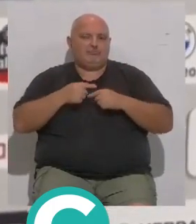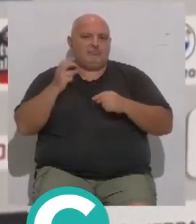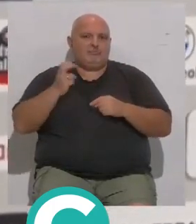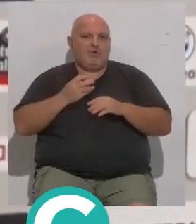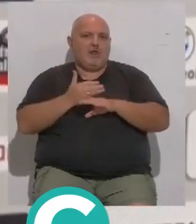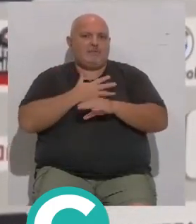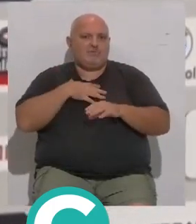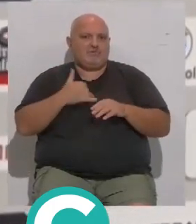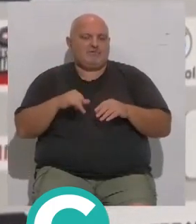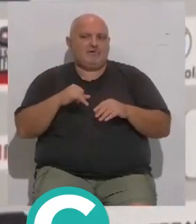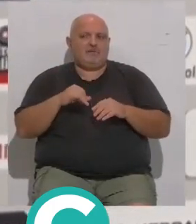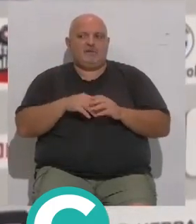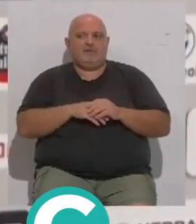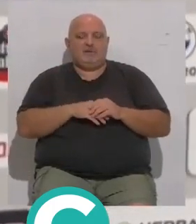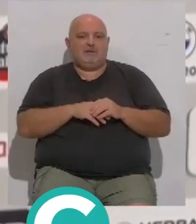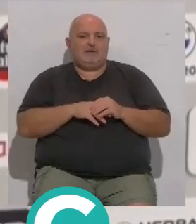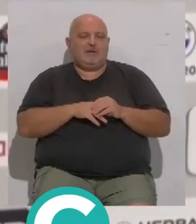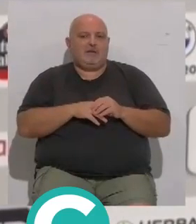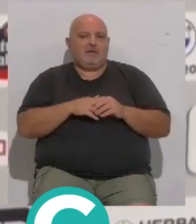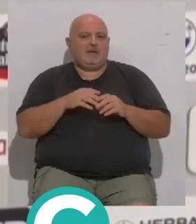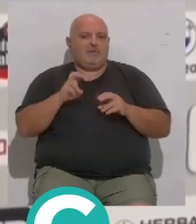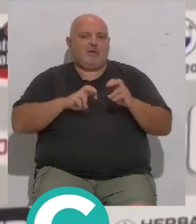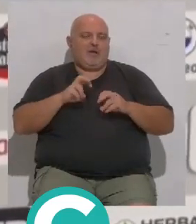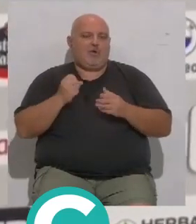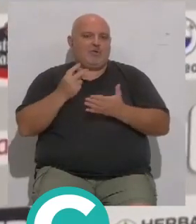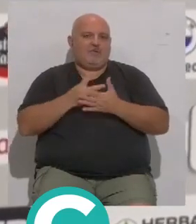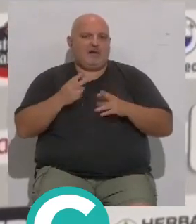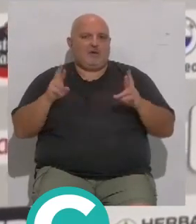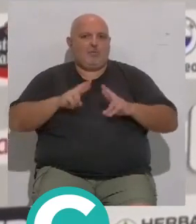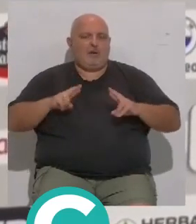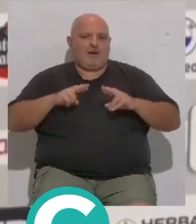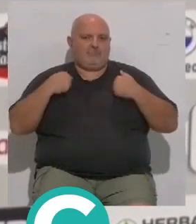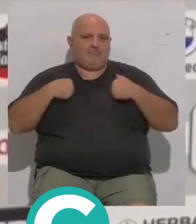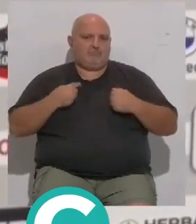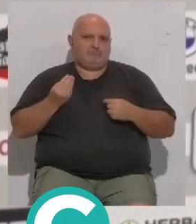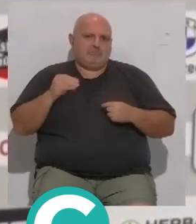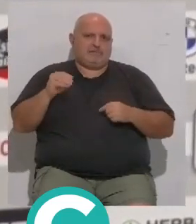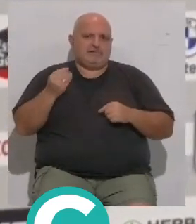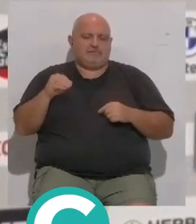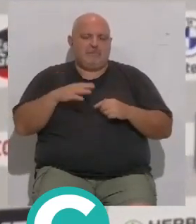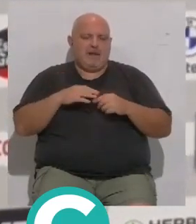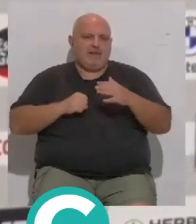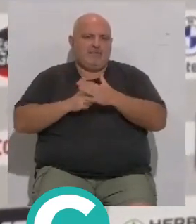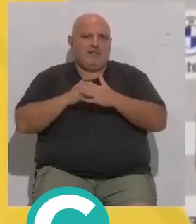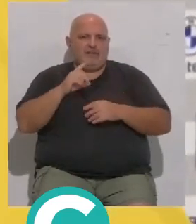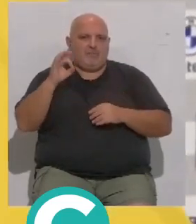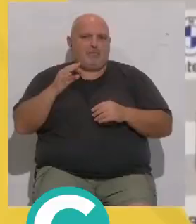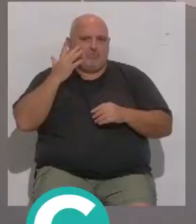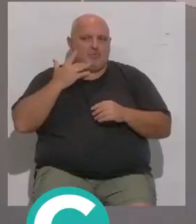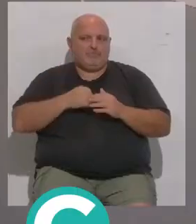antes posible y nada, a coger la forma, que todavía me queda un poquito para llegar a ese 100% que me